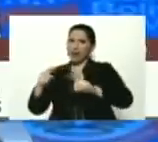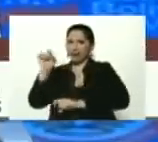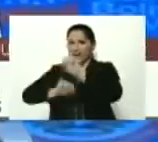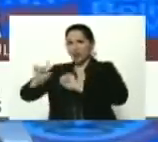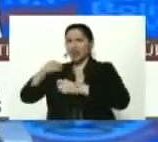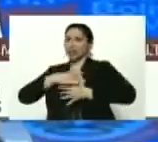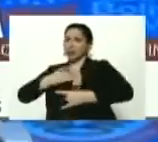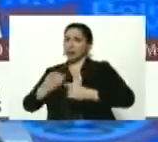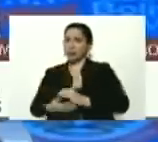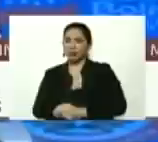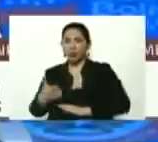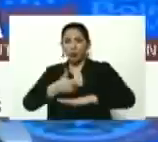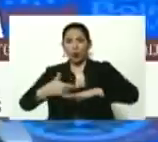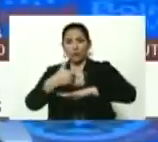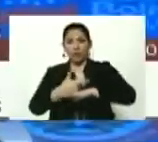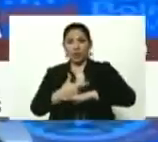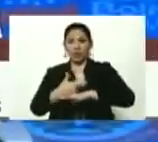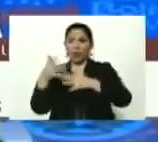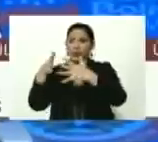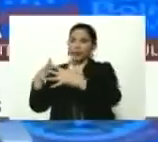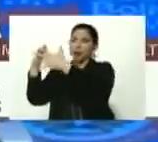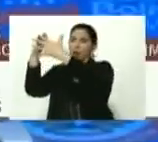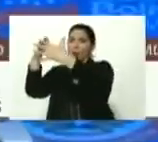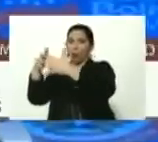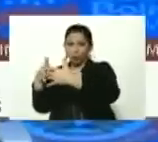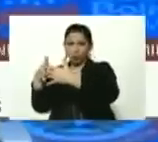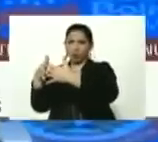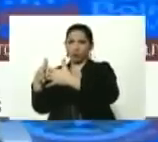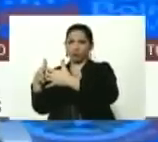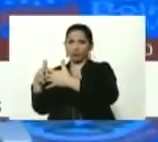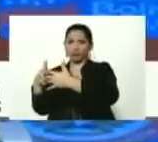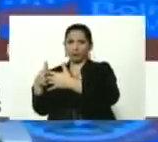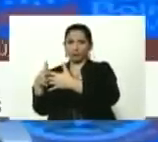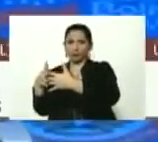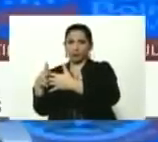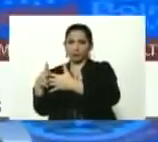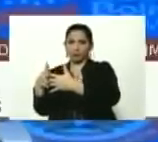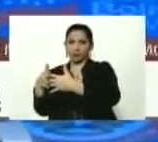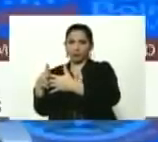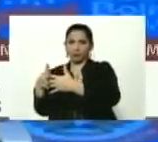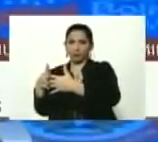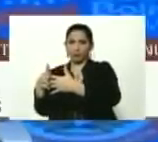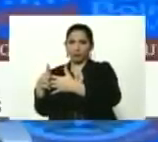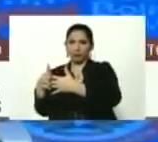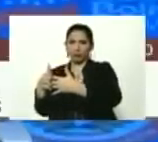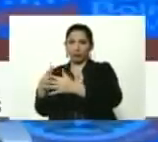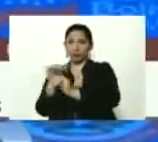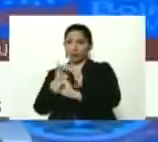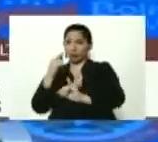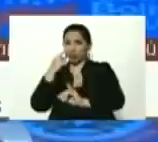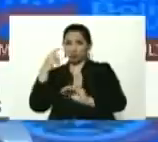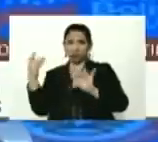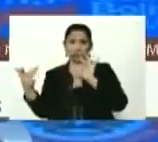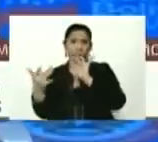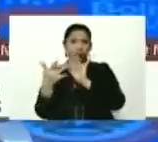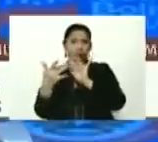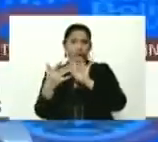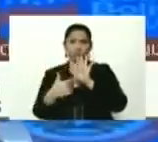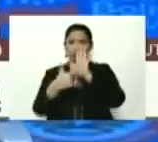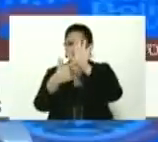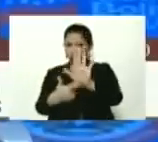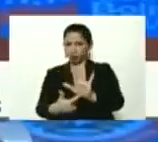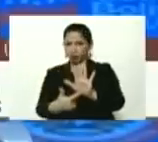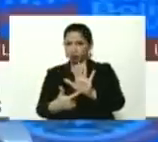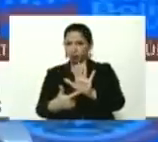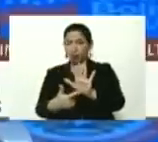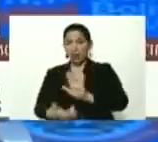intereses del gobierno de los Estados Unidos de Norteamérica. Ya vamos a mostrar los vínculos. Es